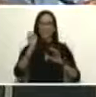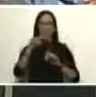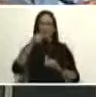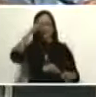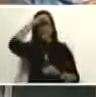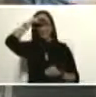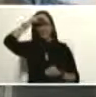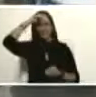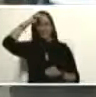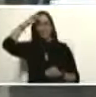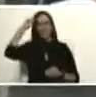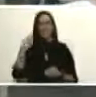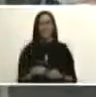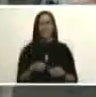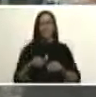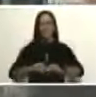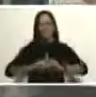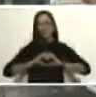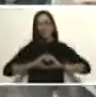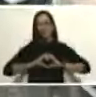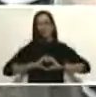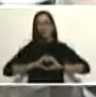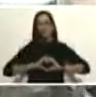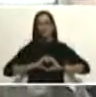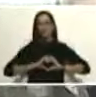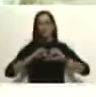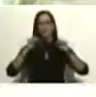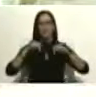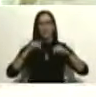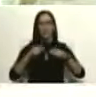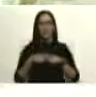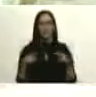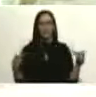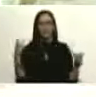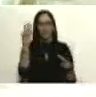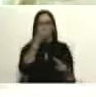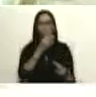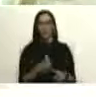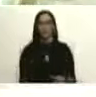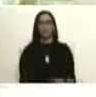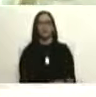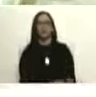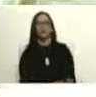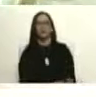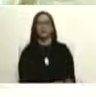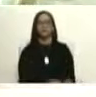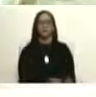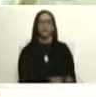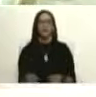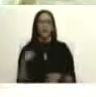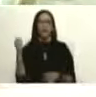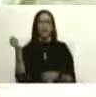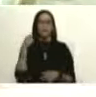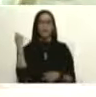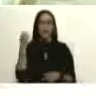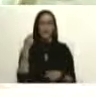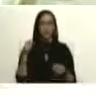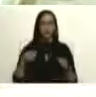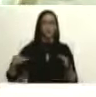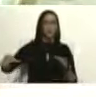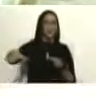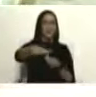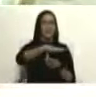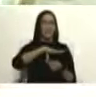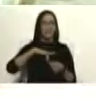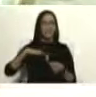el corazón de esta inmensidad hermosa. Llanos, planicies